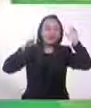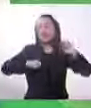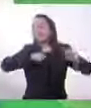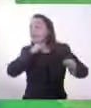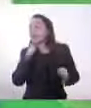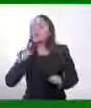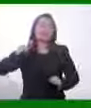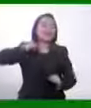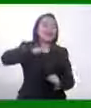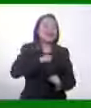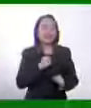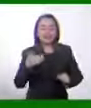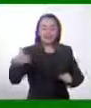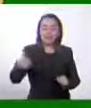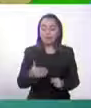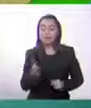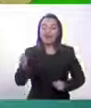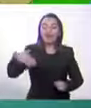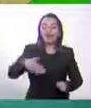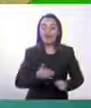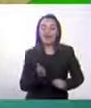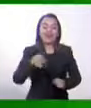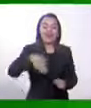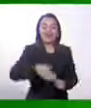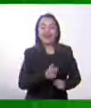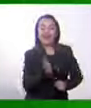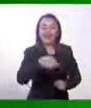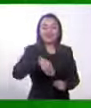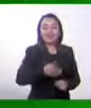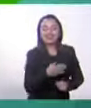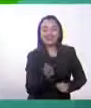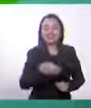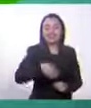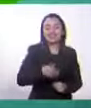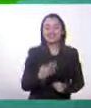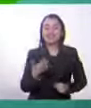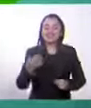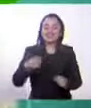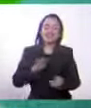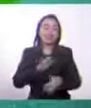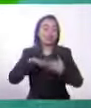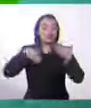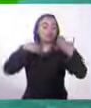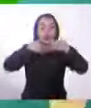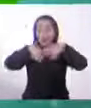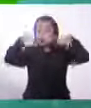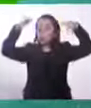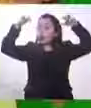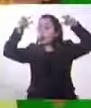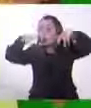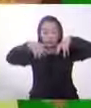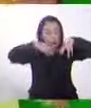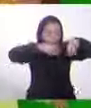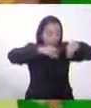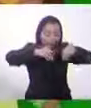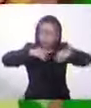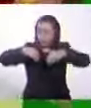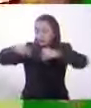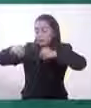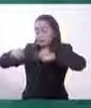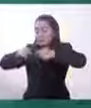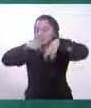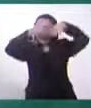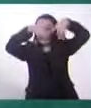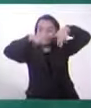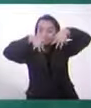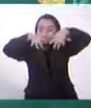cantando! ¡Para que los peces naden bailando! ¡Que viva la lluvia que todo lo moja! ¡Para que al manglar le salgan las